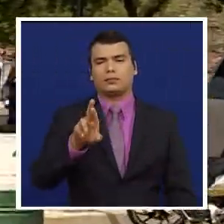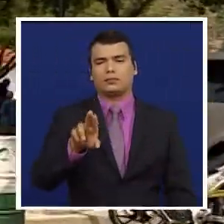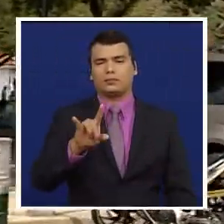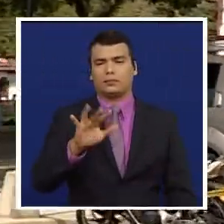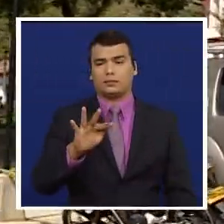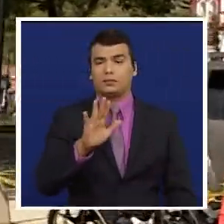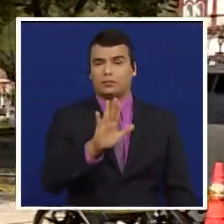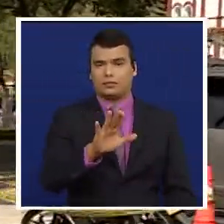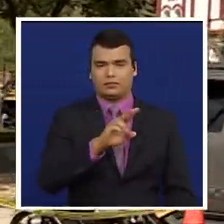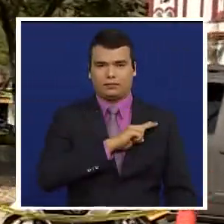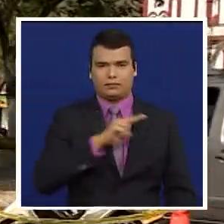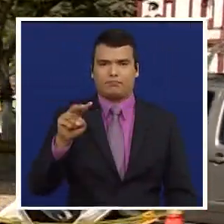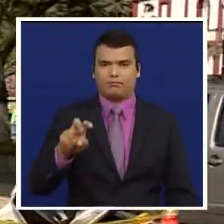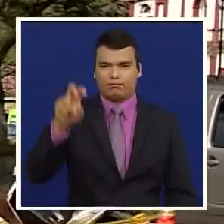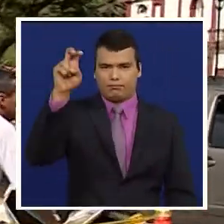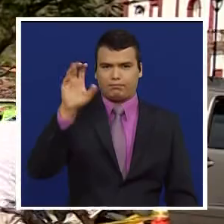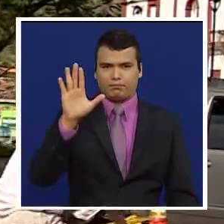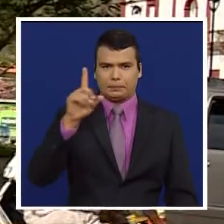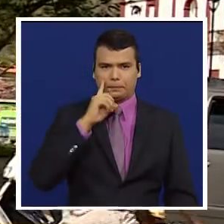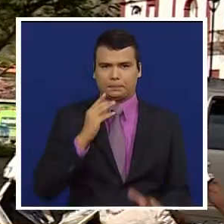Cauca.